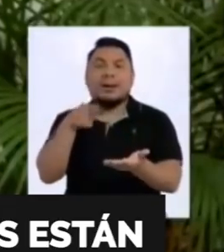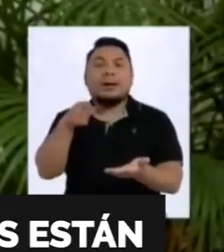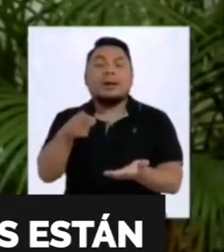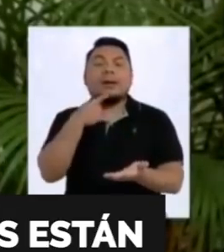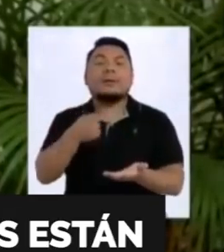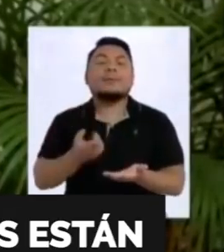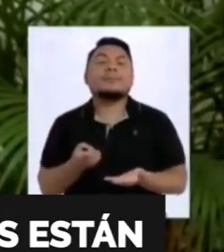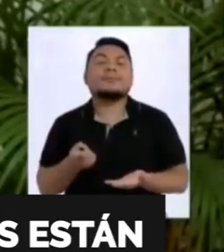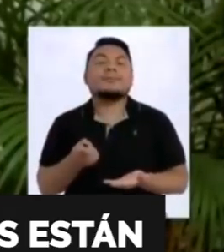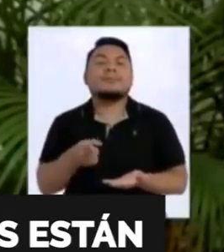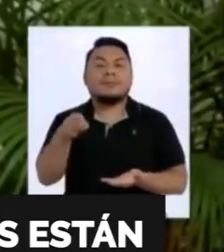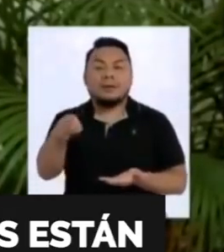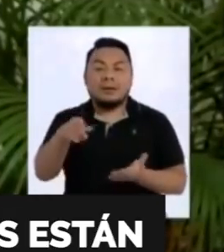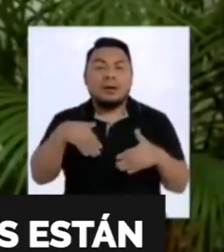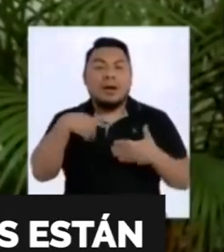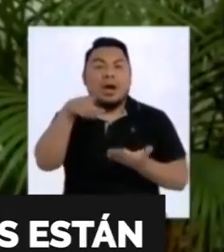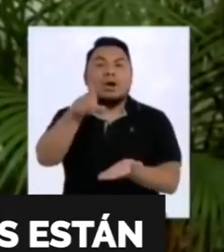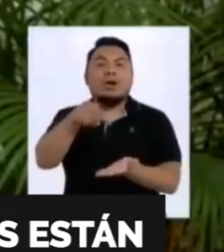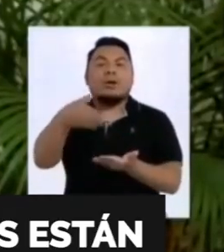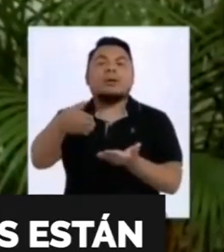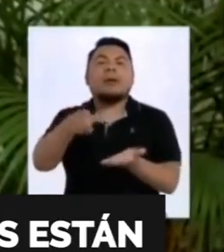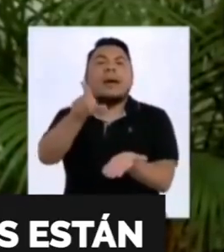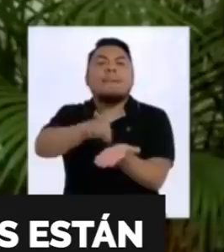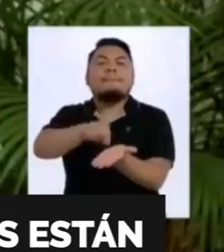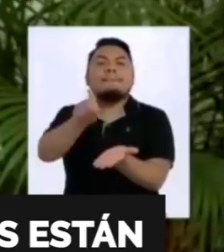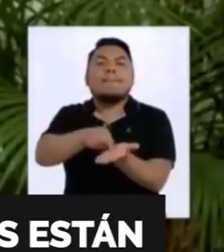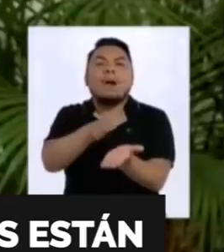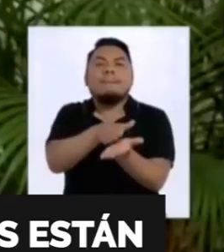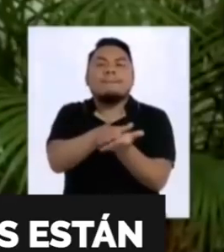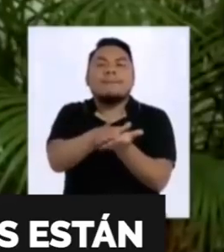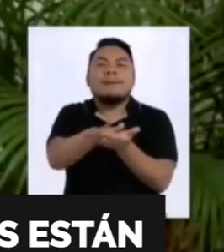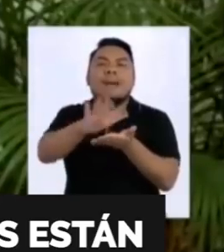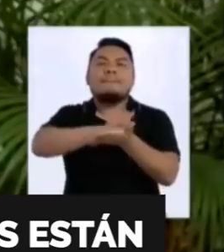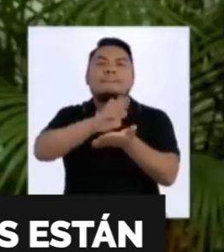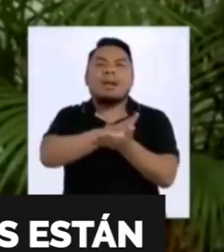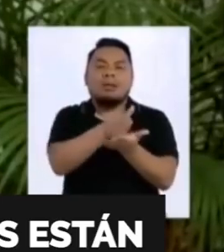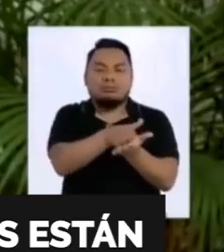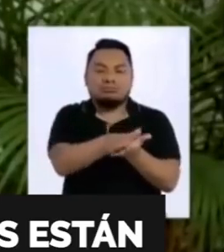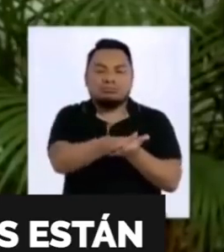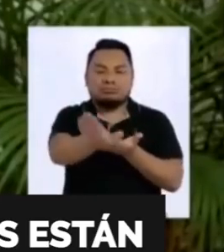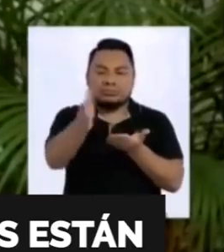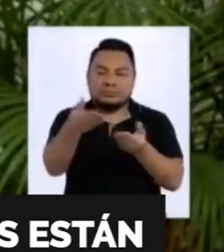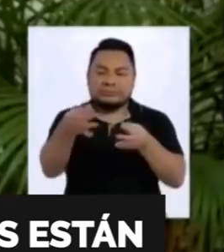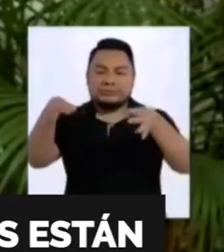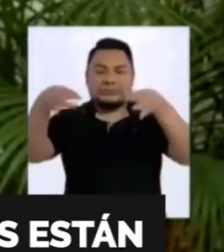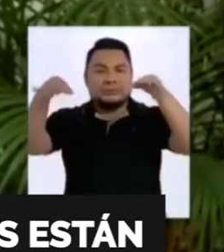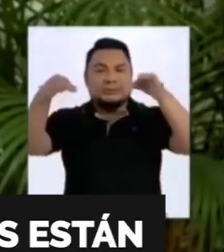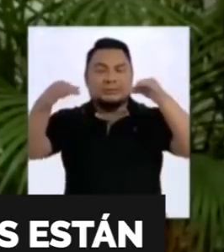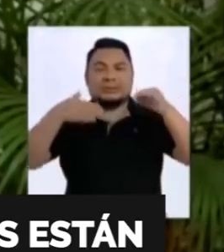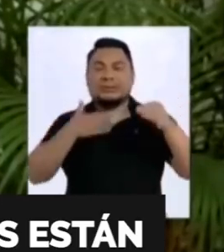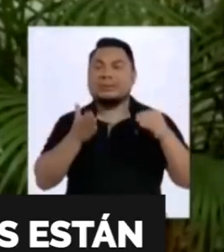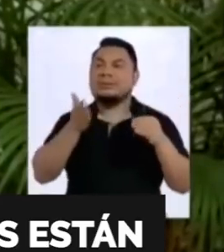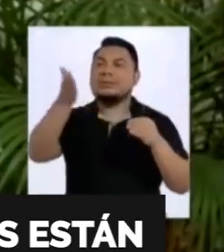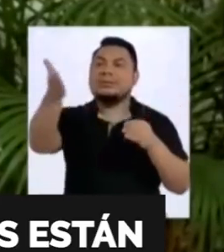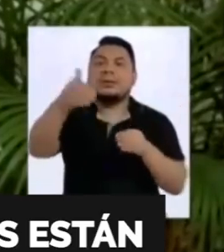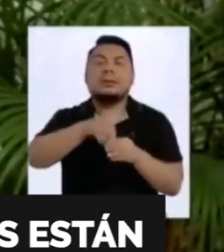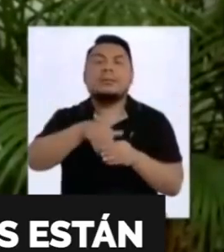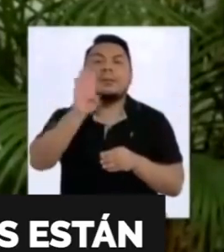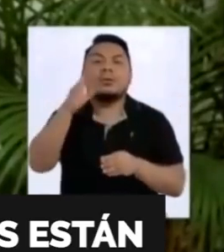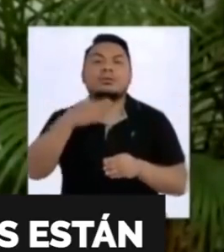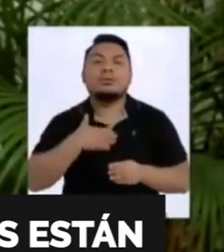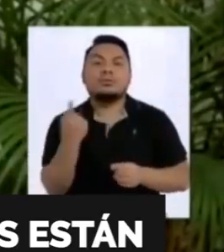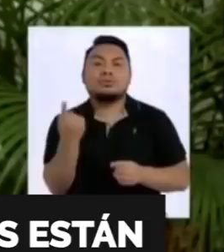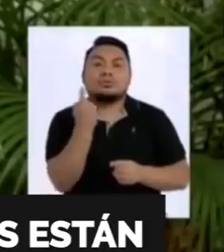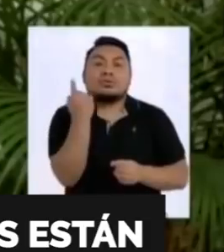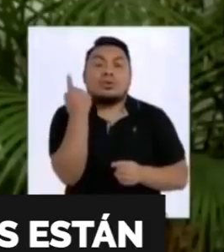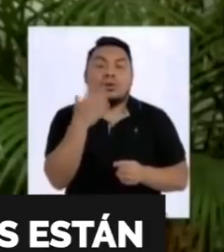imprimir la página se puede imprimir para llevarla al banco. Voy el día que me toca, voy sola